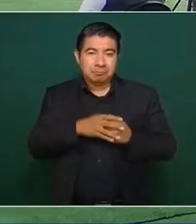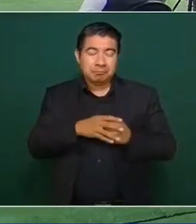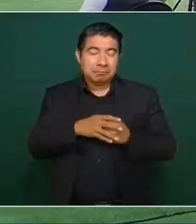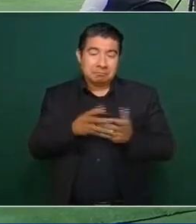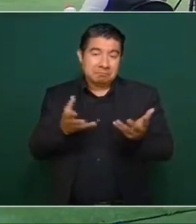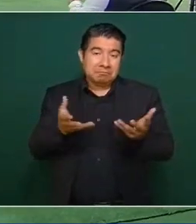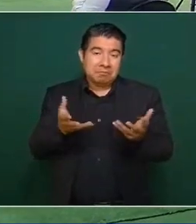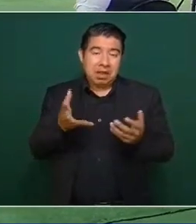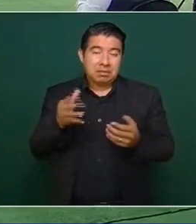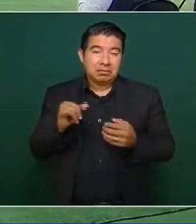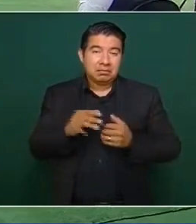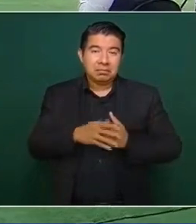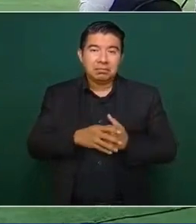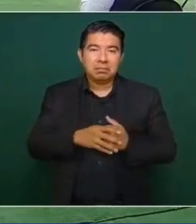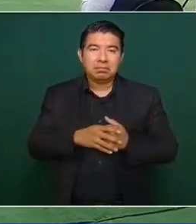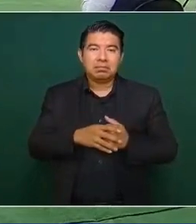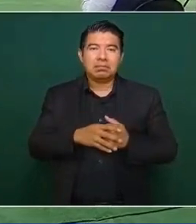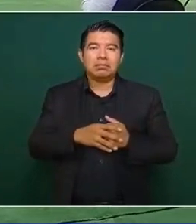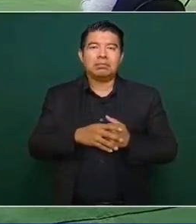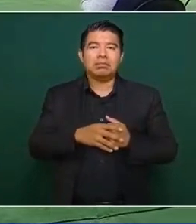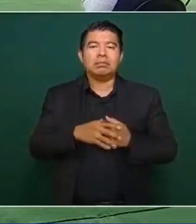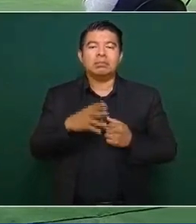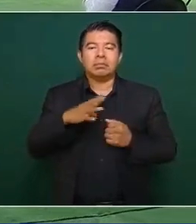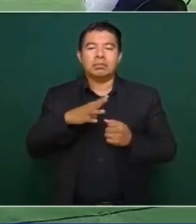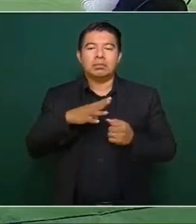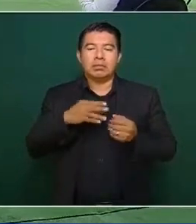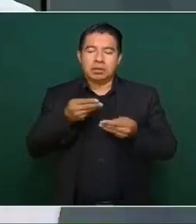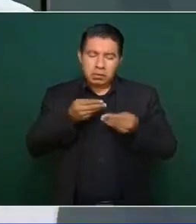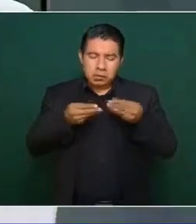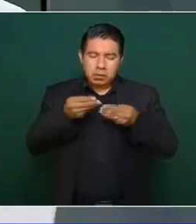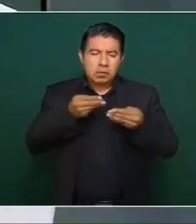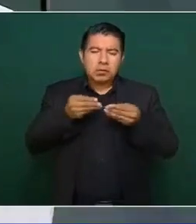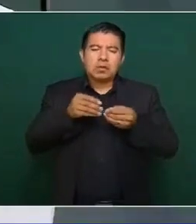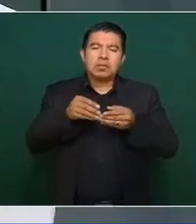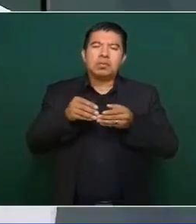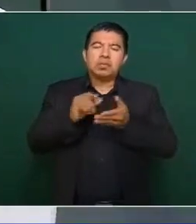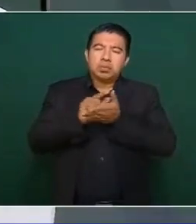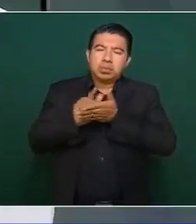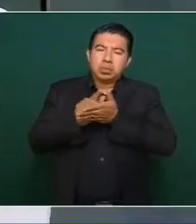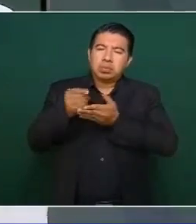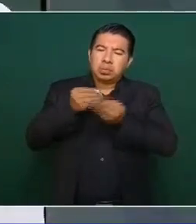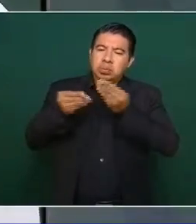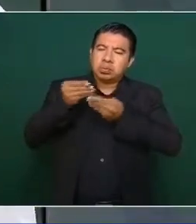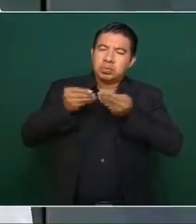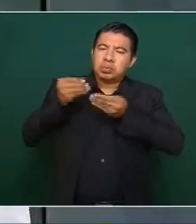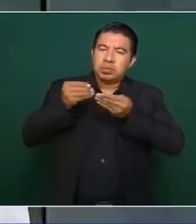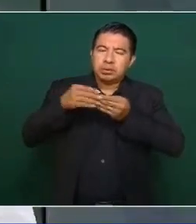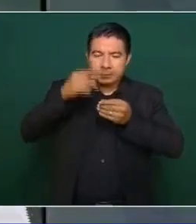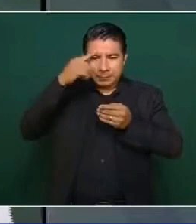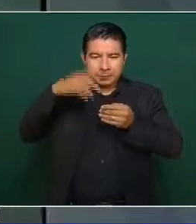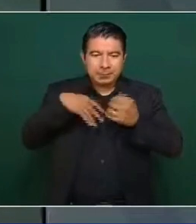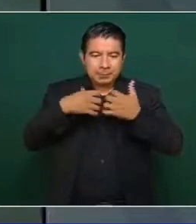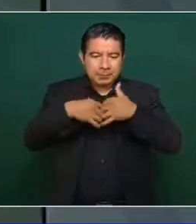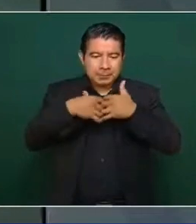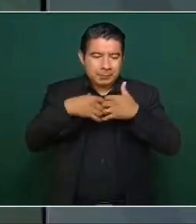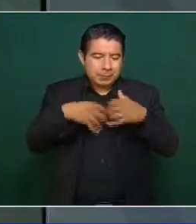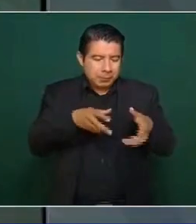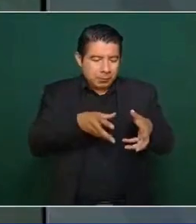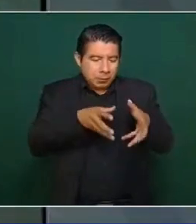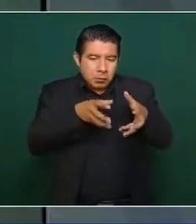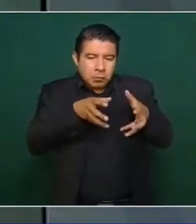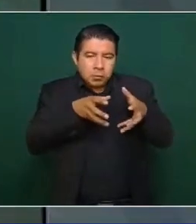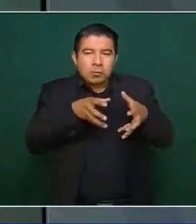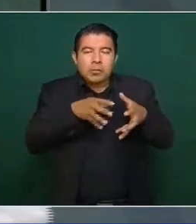prácticamente. Ahora hay unas plantas de refinación que producen poco,